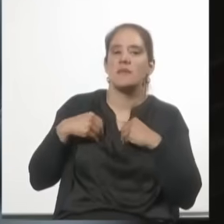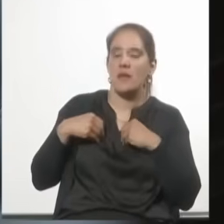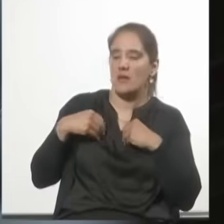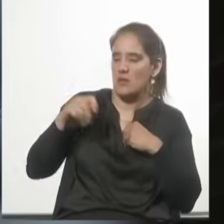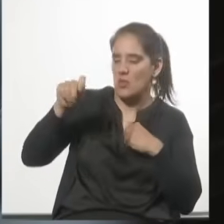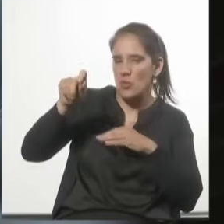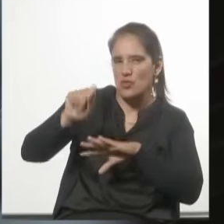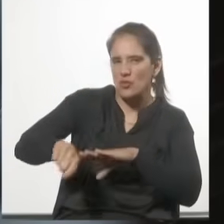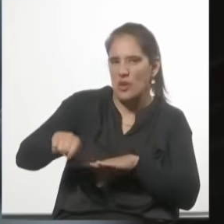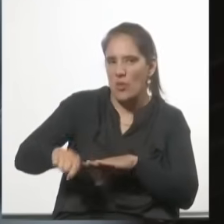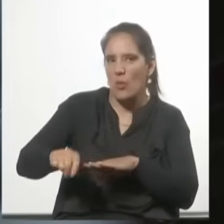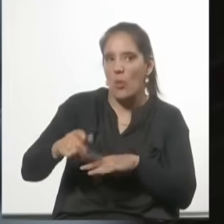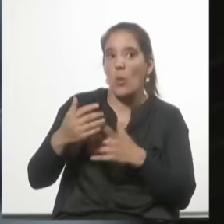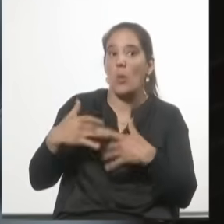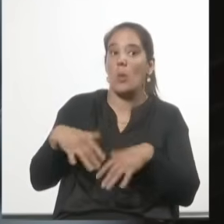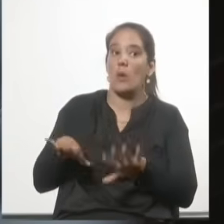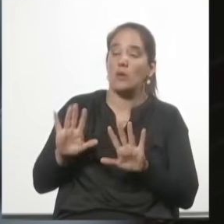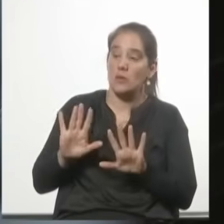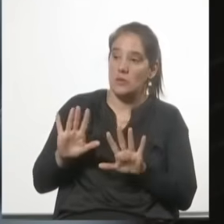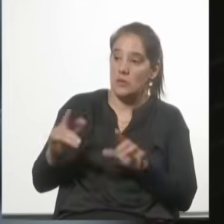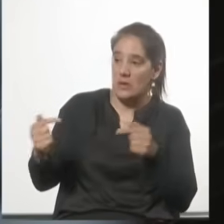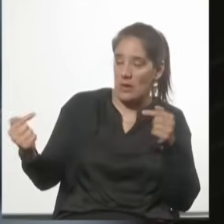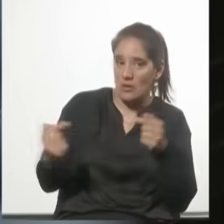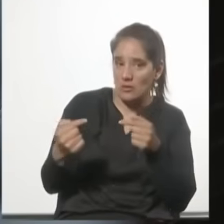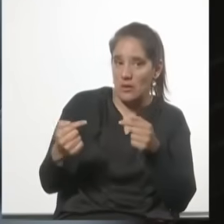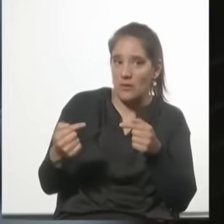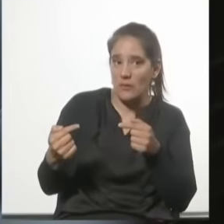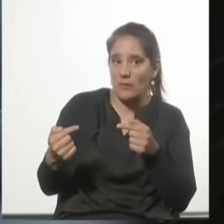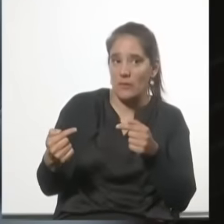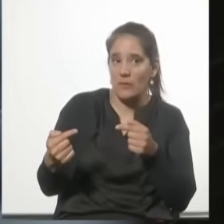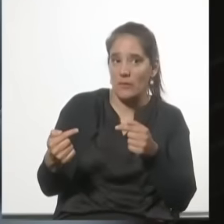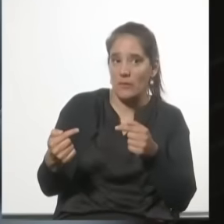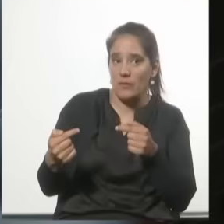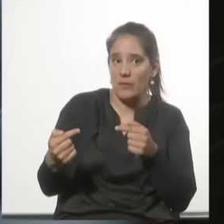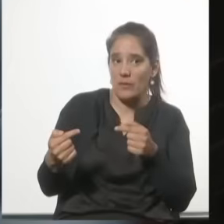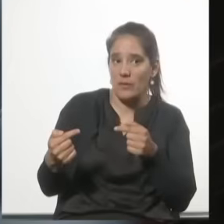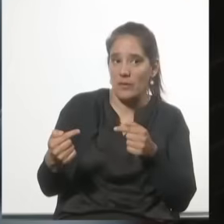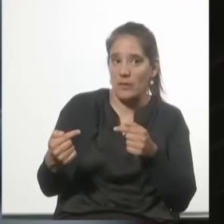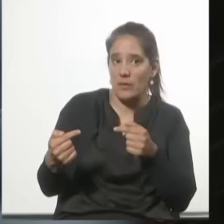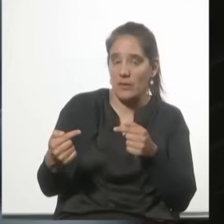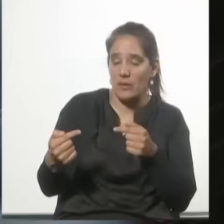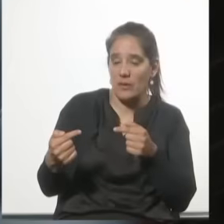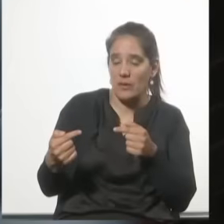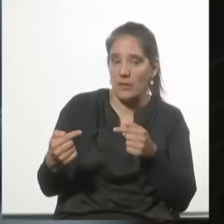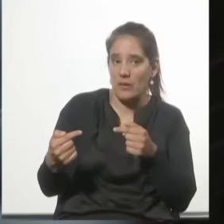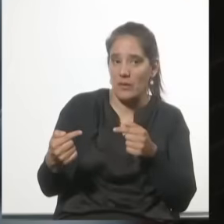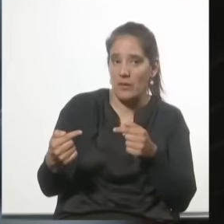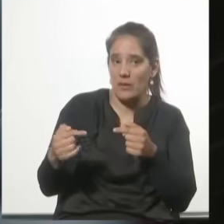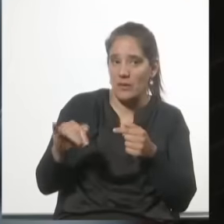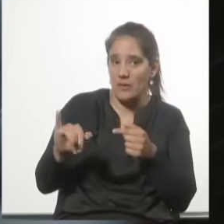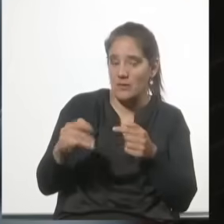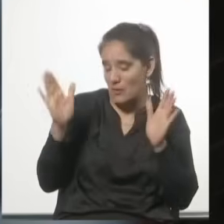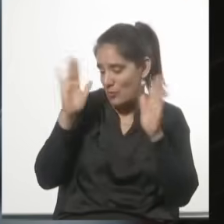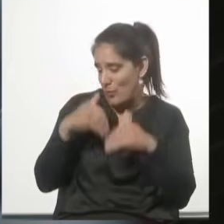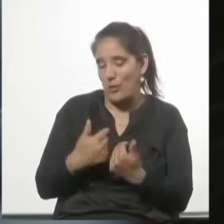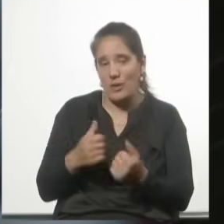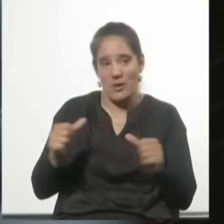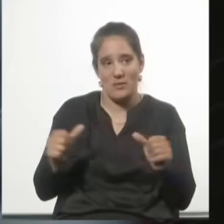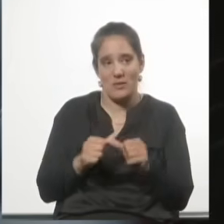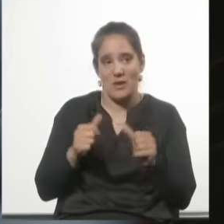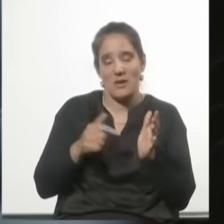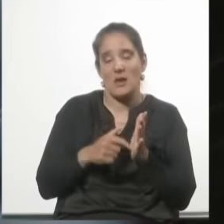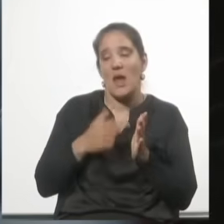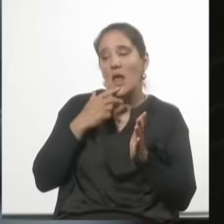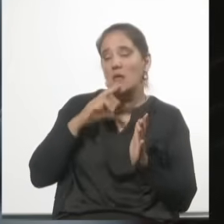fiel cumplimiento de contrato que, paradójicamente, ella misma de entrada incumplía con el contrato y